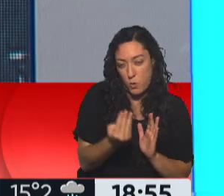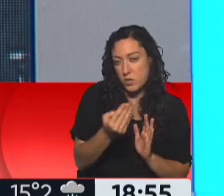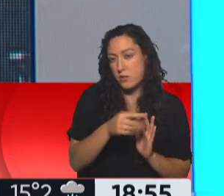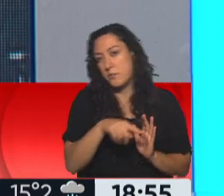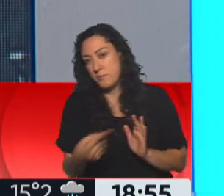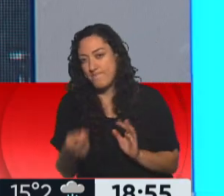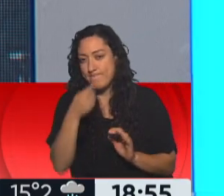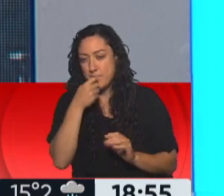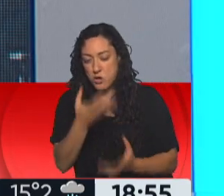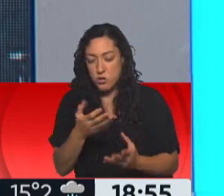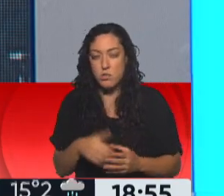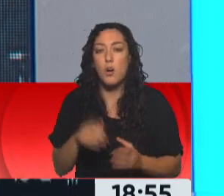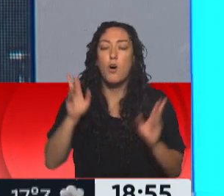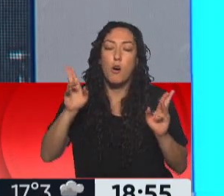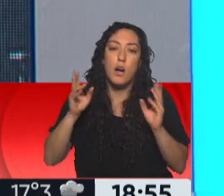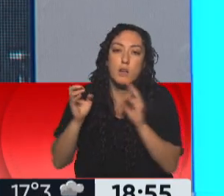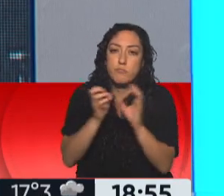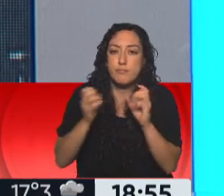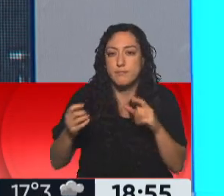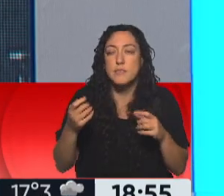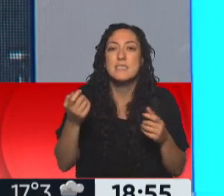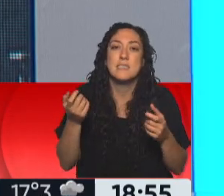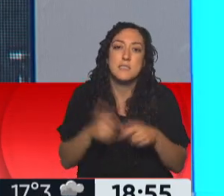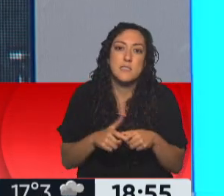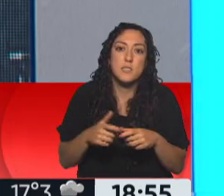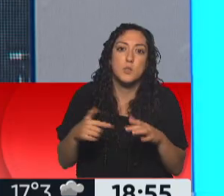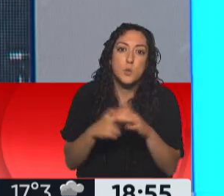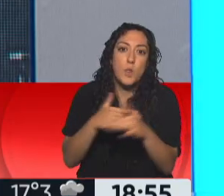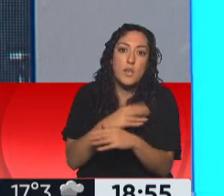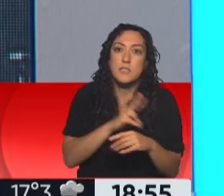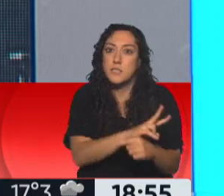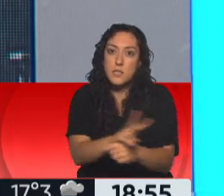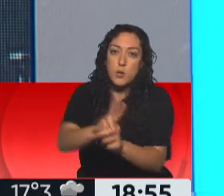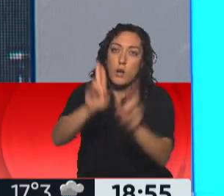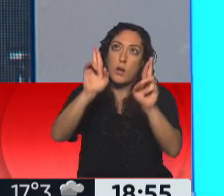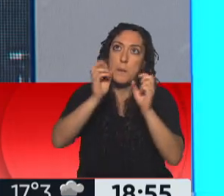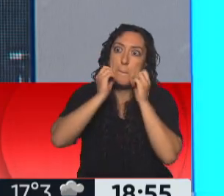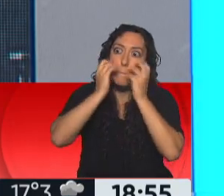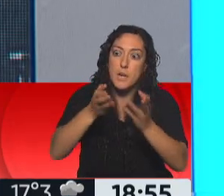pronto se trate y que logremos ciudades más seguras para todas las